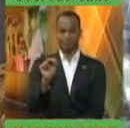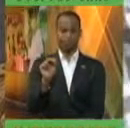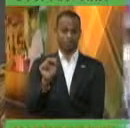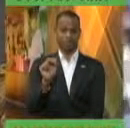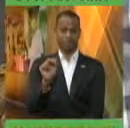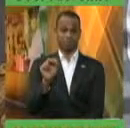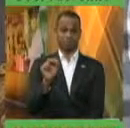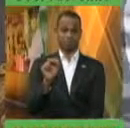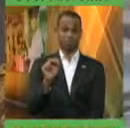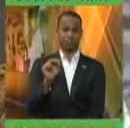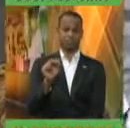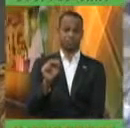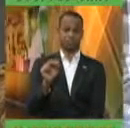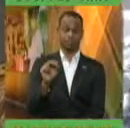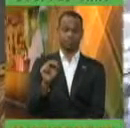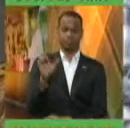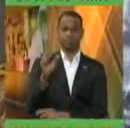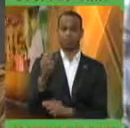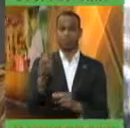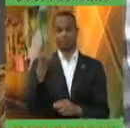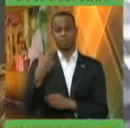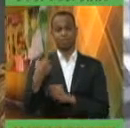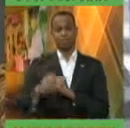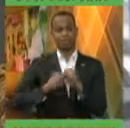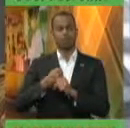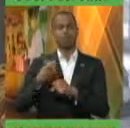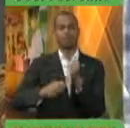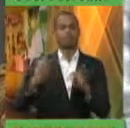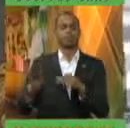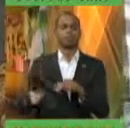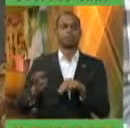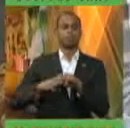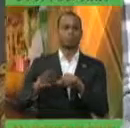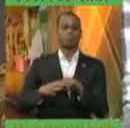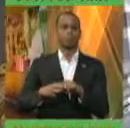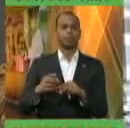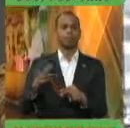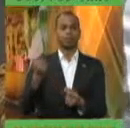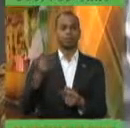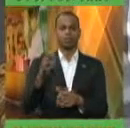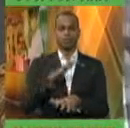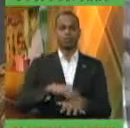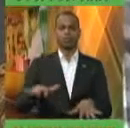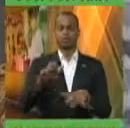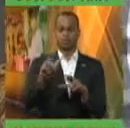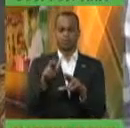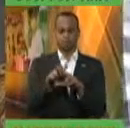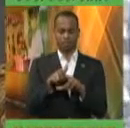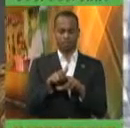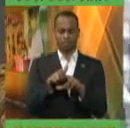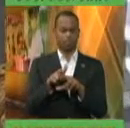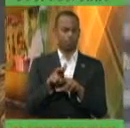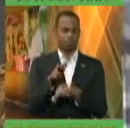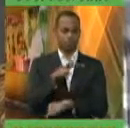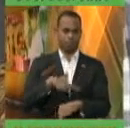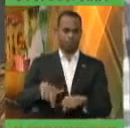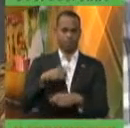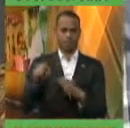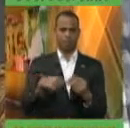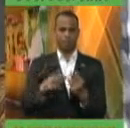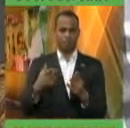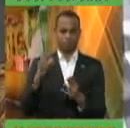hubo un aumento y todos los años el aumento es progresivo nos vamos convirtiendo en líderes regionales en cuanto a la certificación se